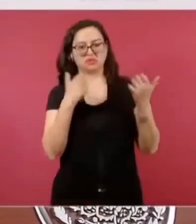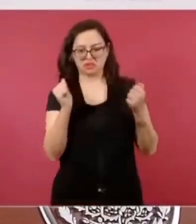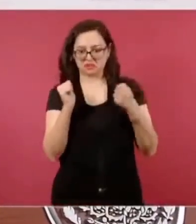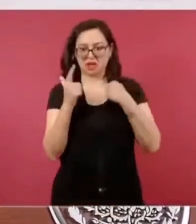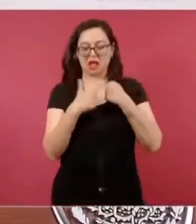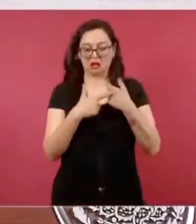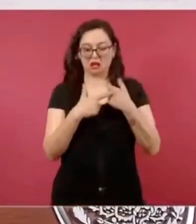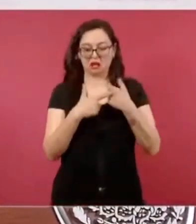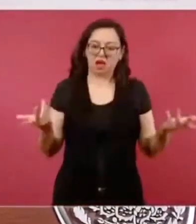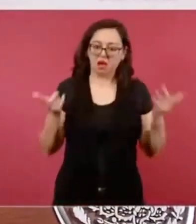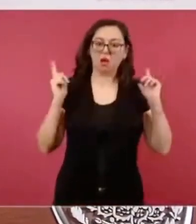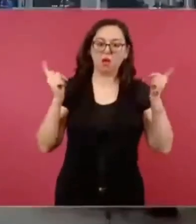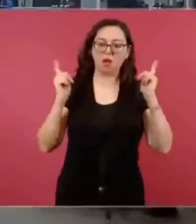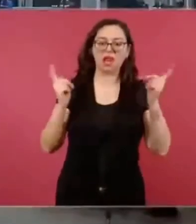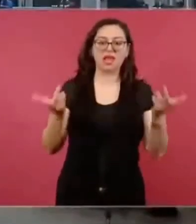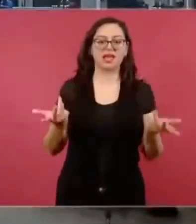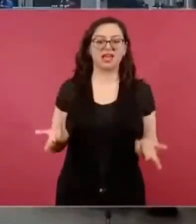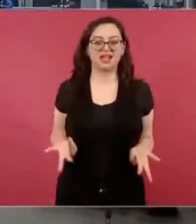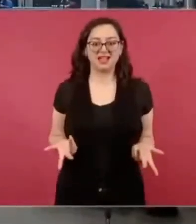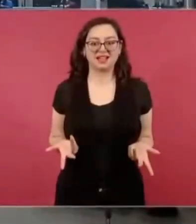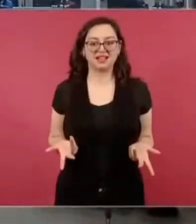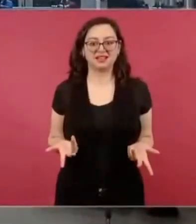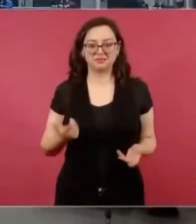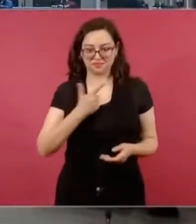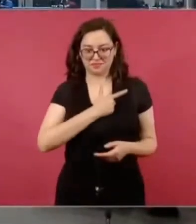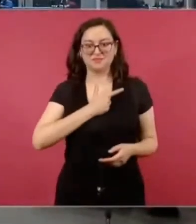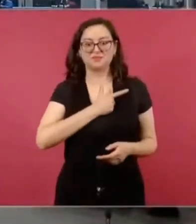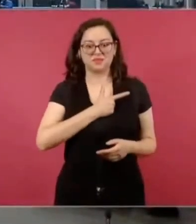Sí, está como ahora que vi a los de Televisa, ¿no?